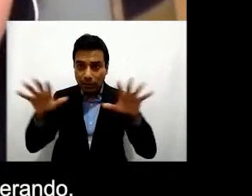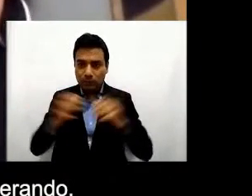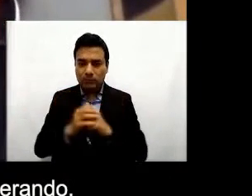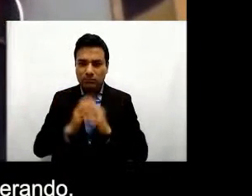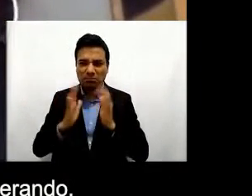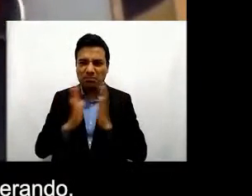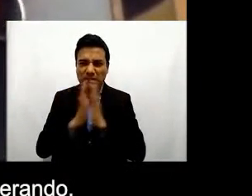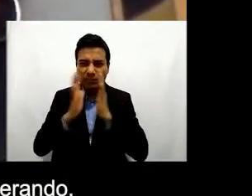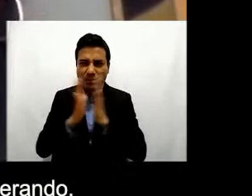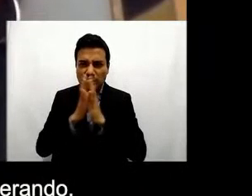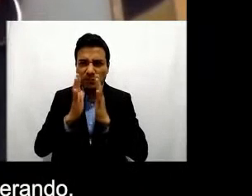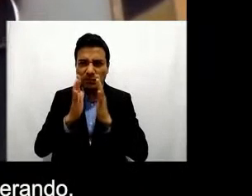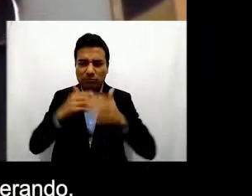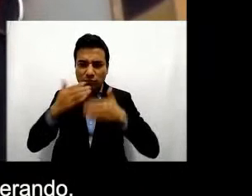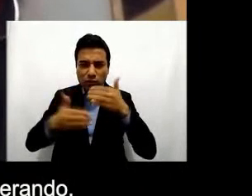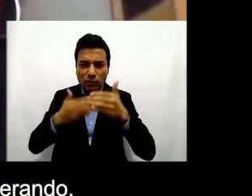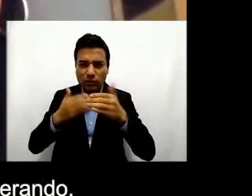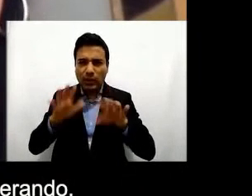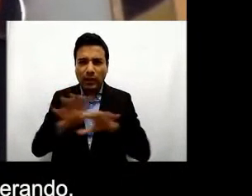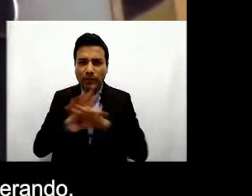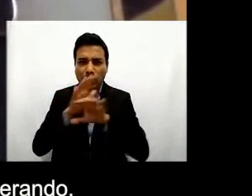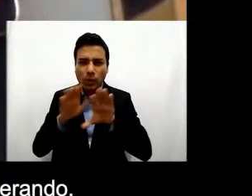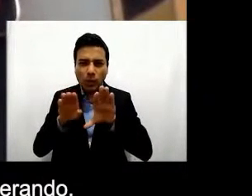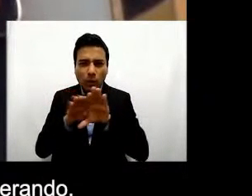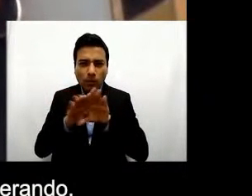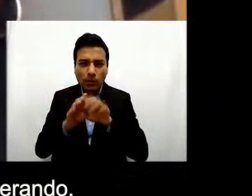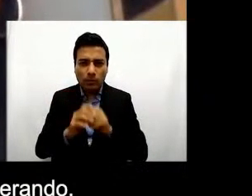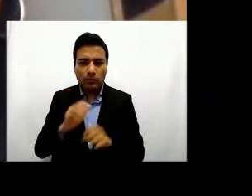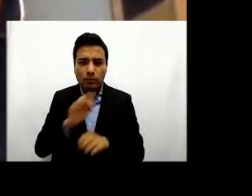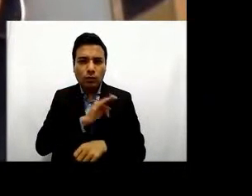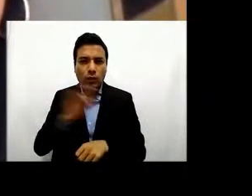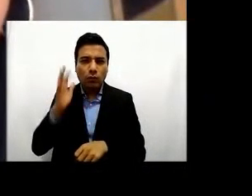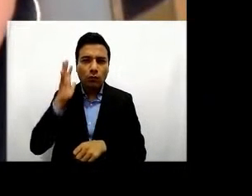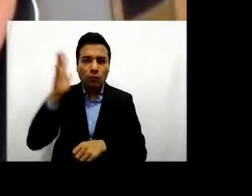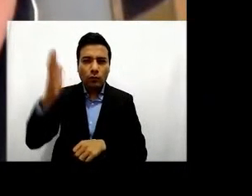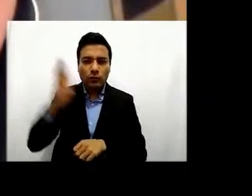seguir generando, digamos, mejoras en la participación.